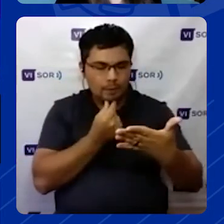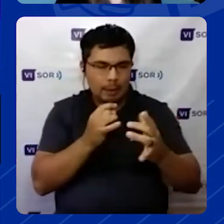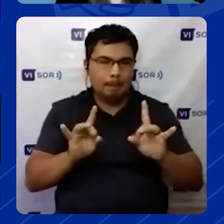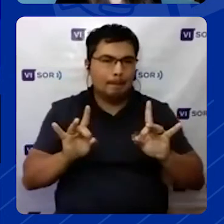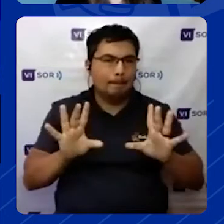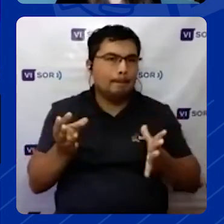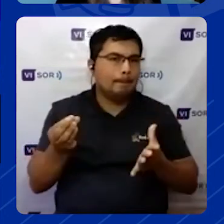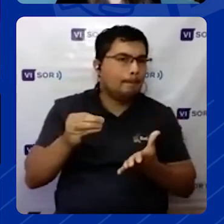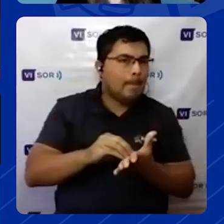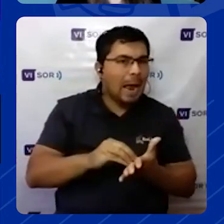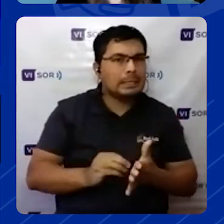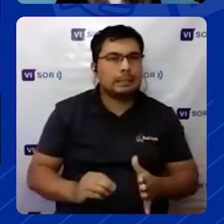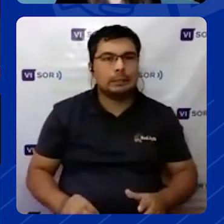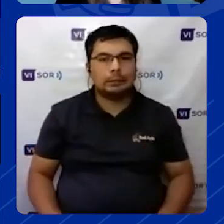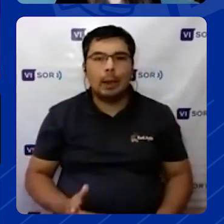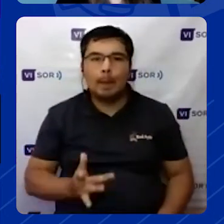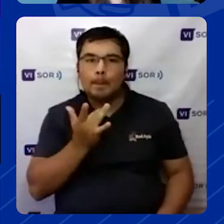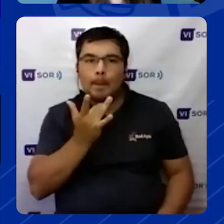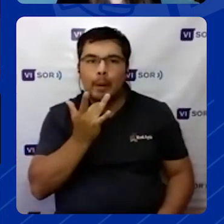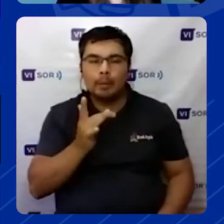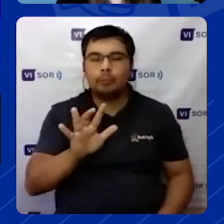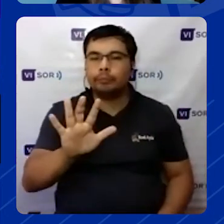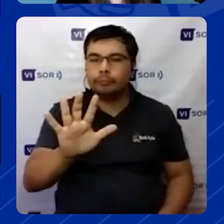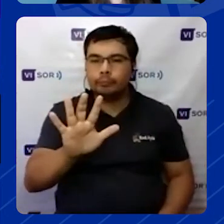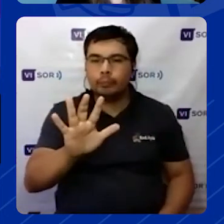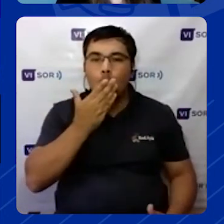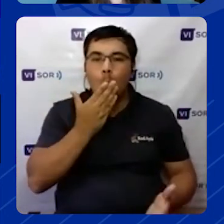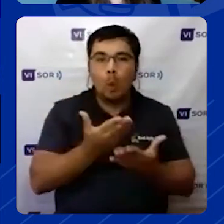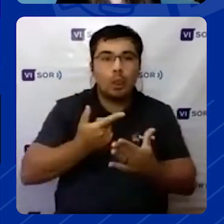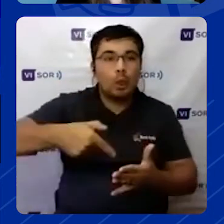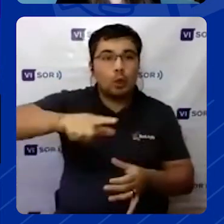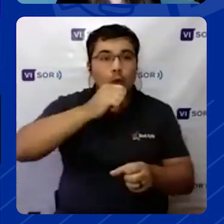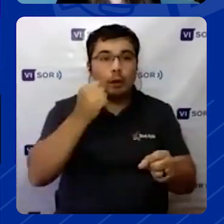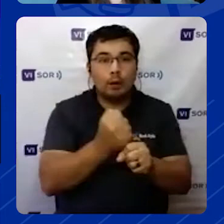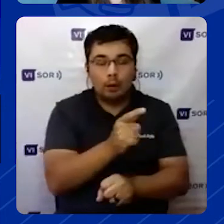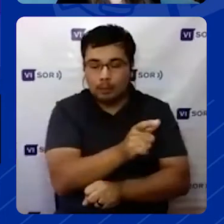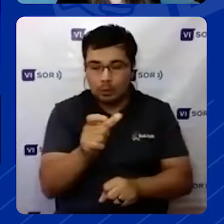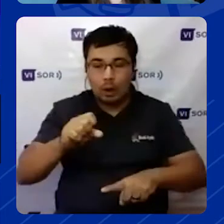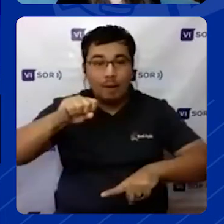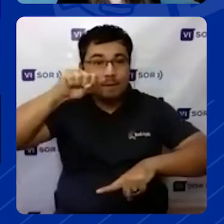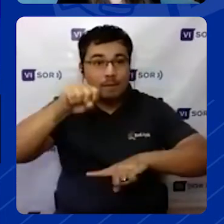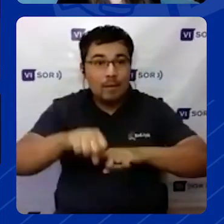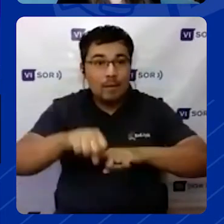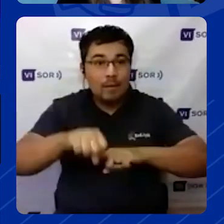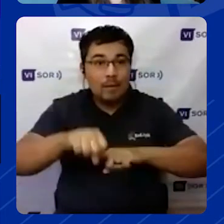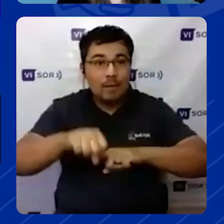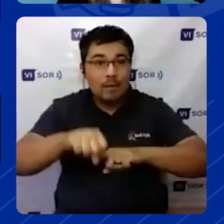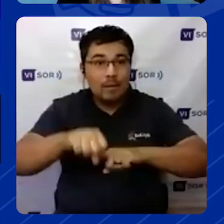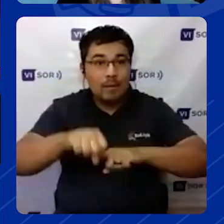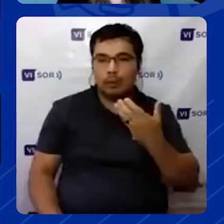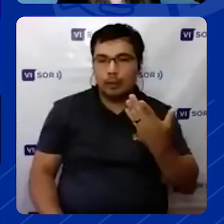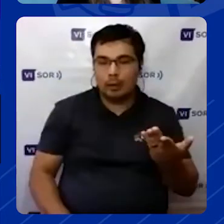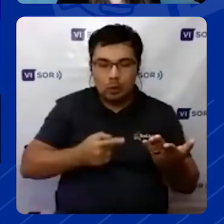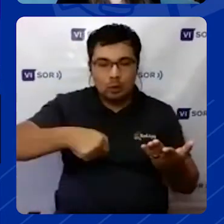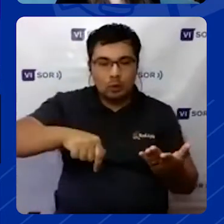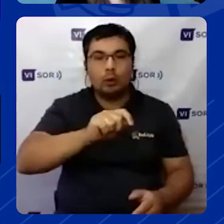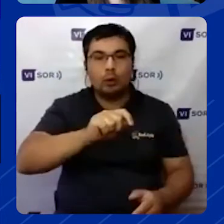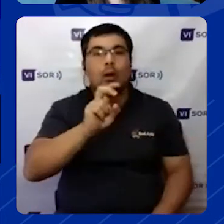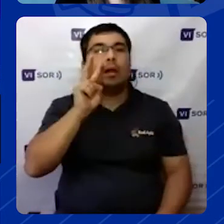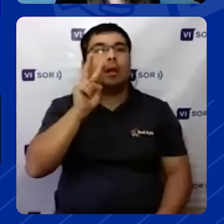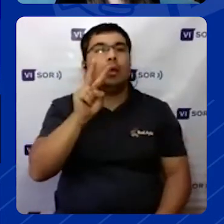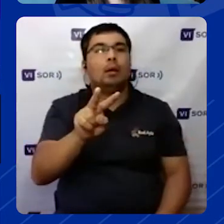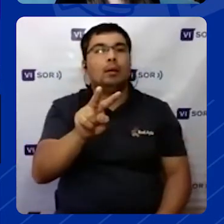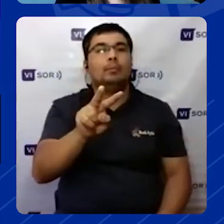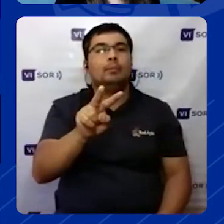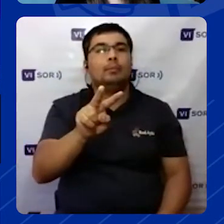por supuesto, que cuando trabajamos con los validadores, con las validadoras, nos damos cuenta del